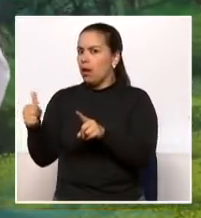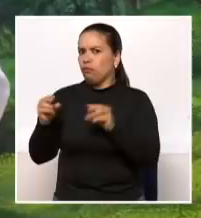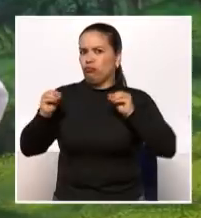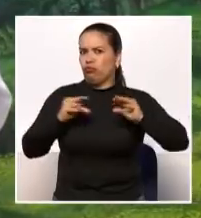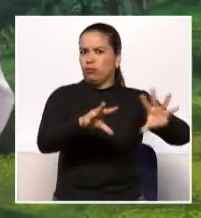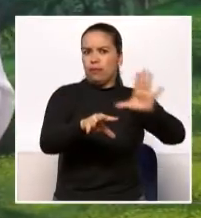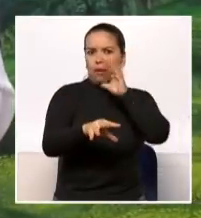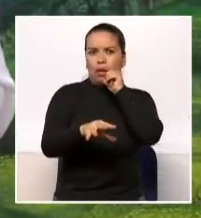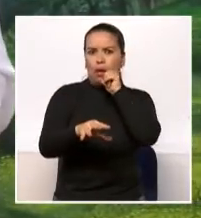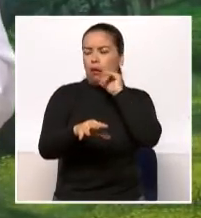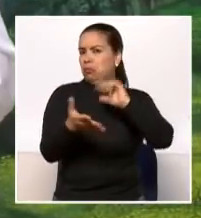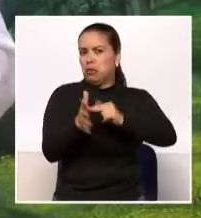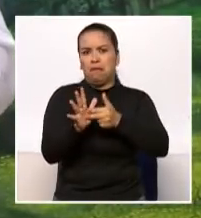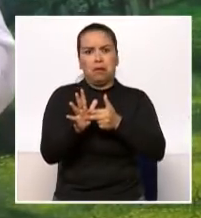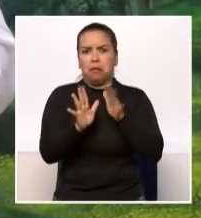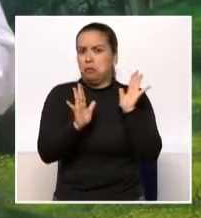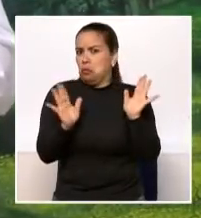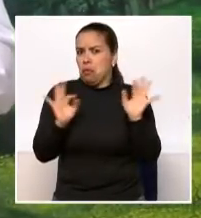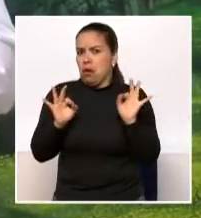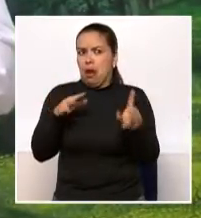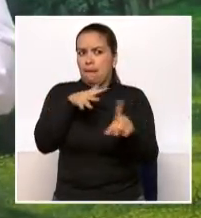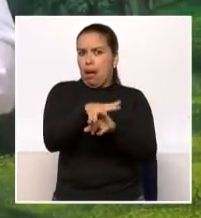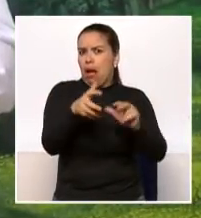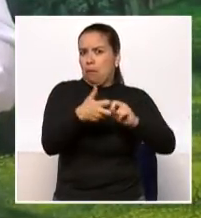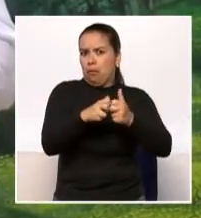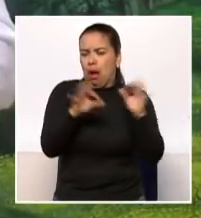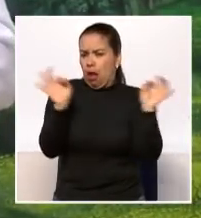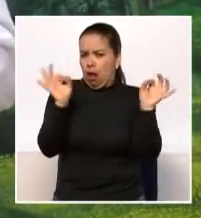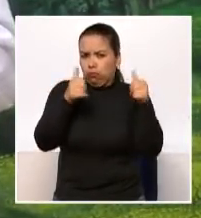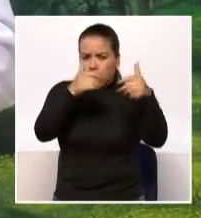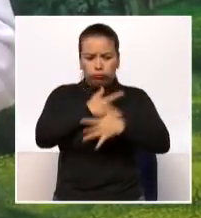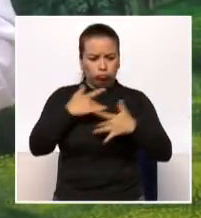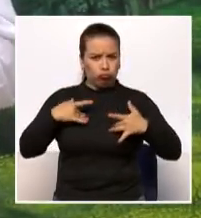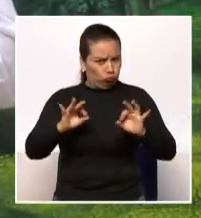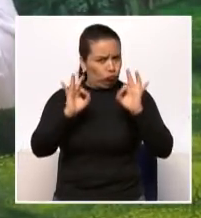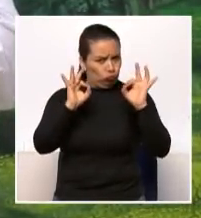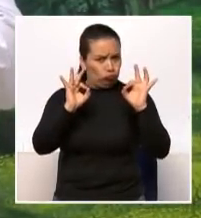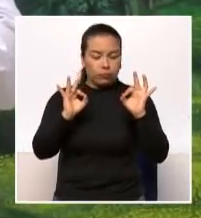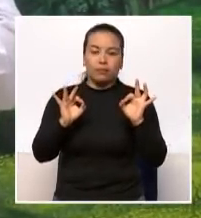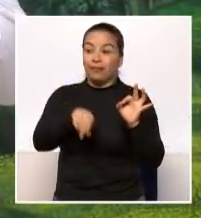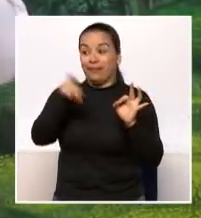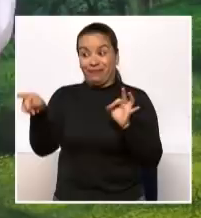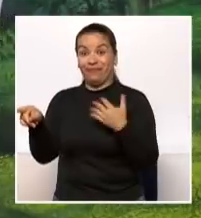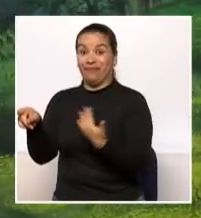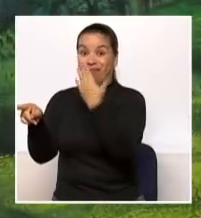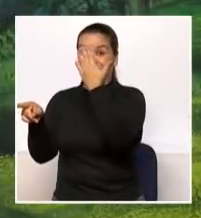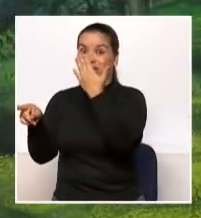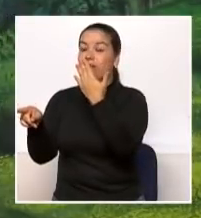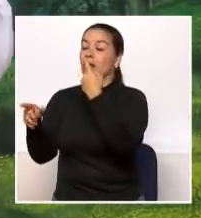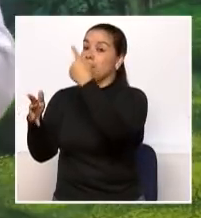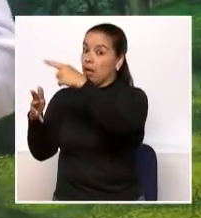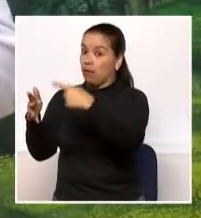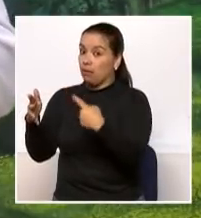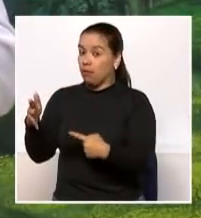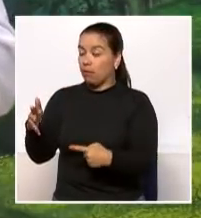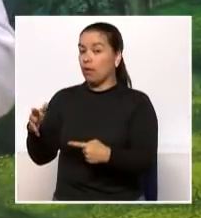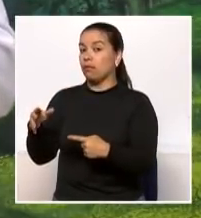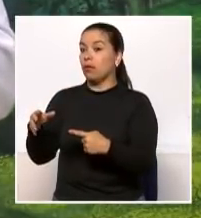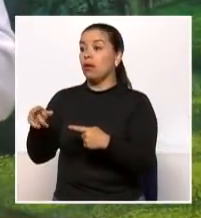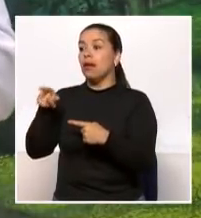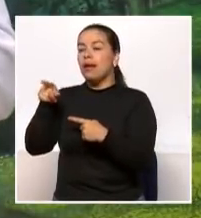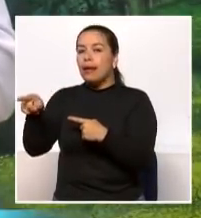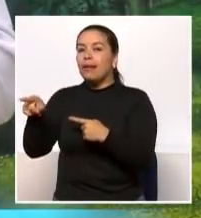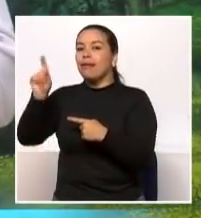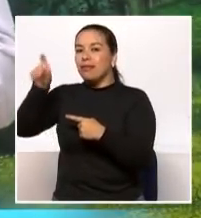ionizantes, pues uno espera que hayan efectos adversos o deleterios, ¿cierto? Entonces, eso, los beneficios en realidad que puede terminar es